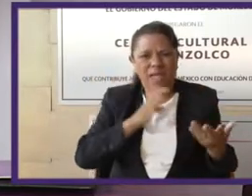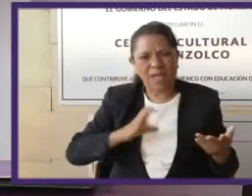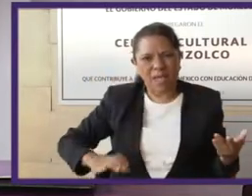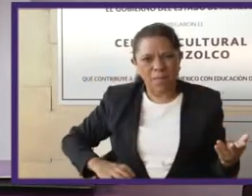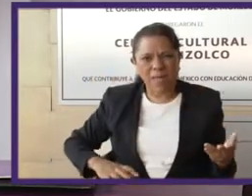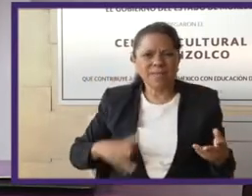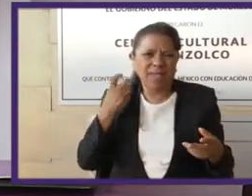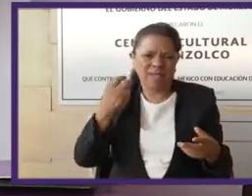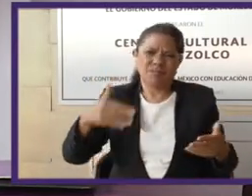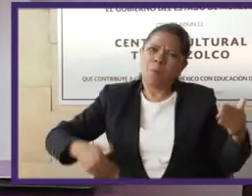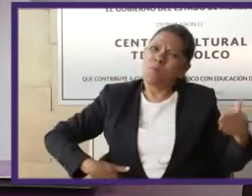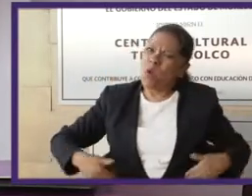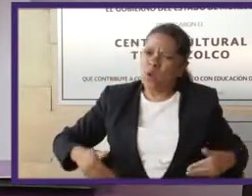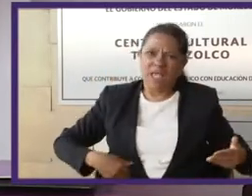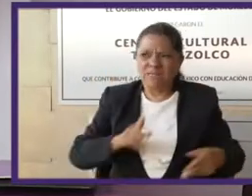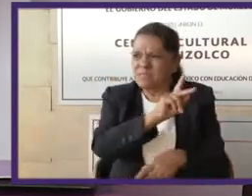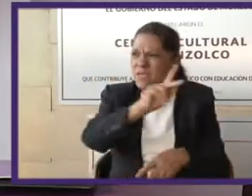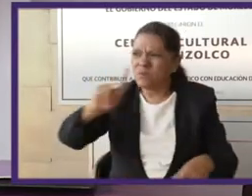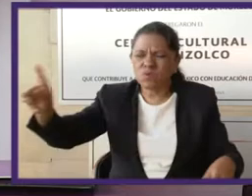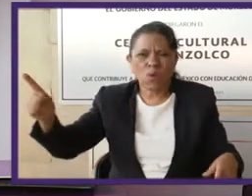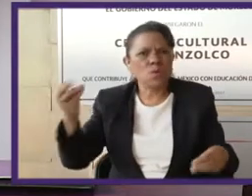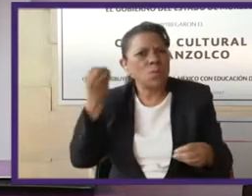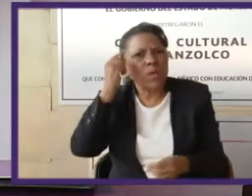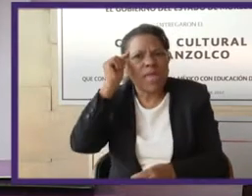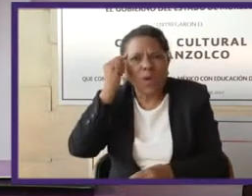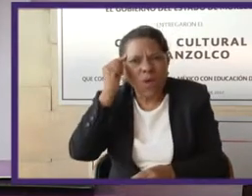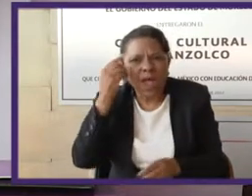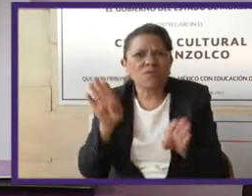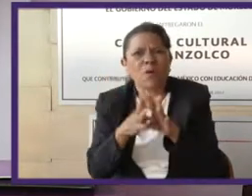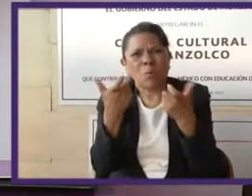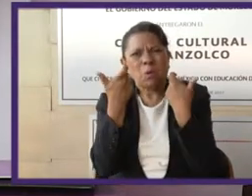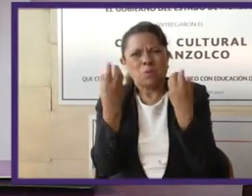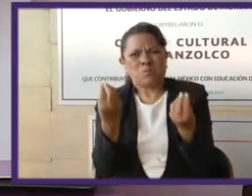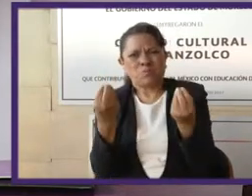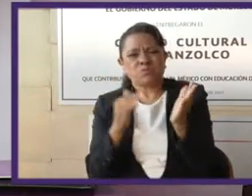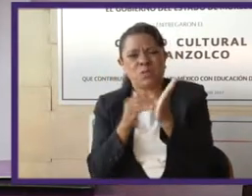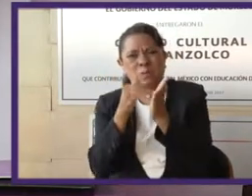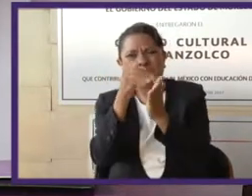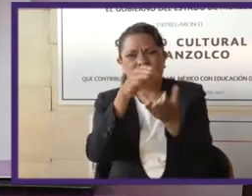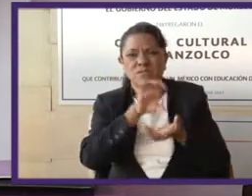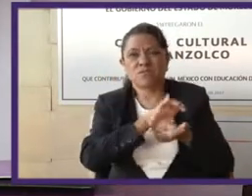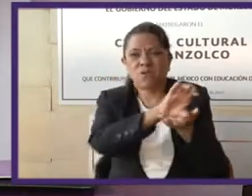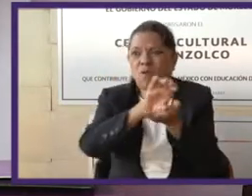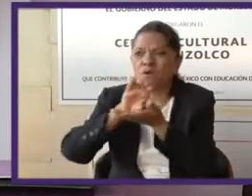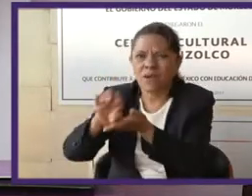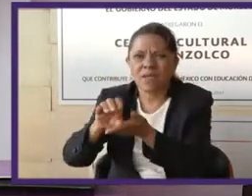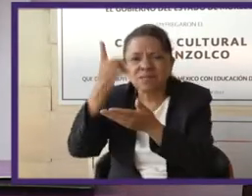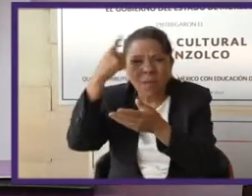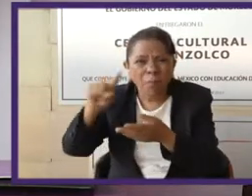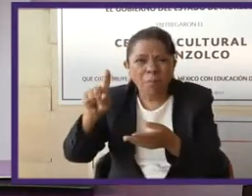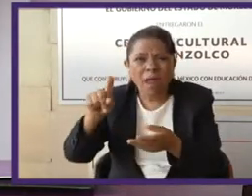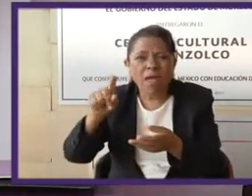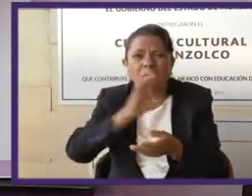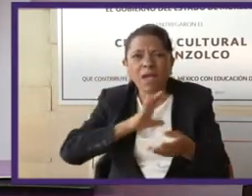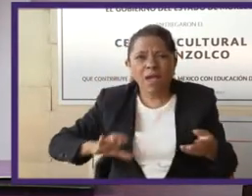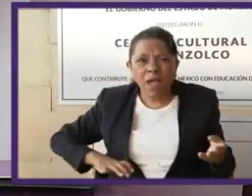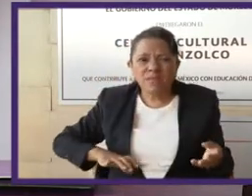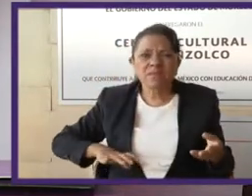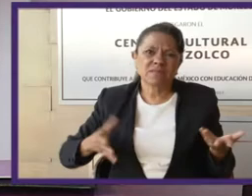ciudadanos, eso enoja demasiado a los ciudadanos. Yo estaría de acuerdo en eso y con ustedes, siempre y cuando ustedes